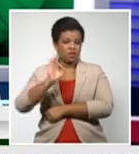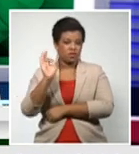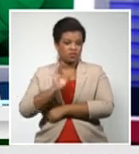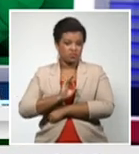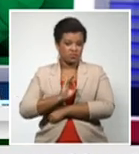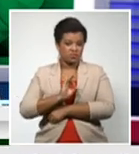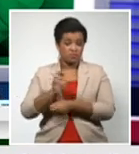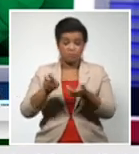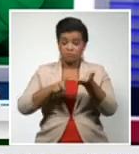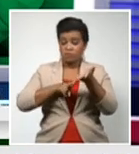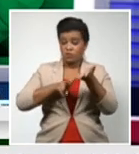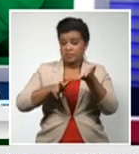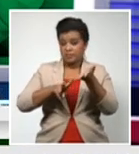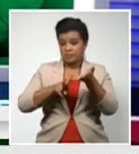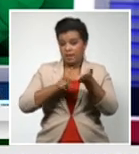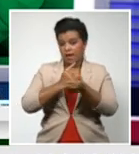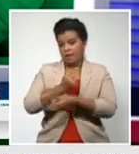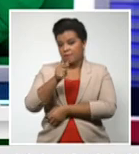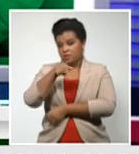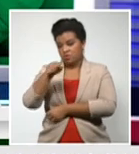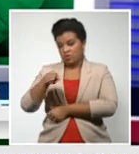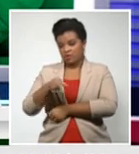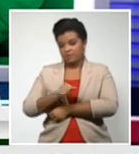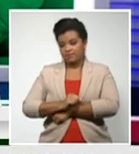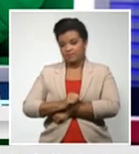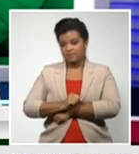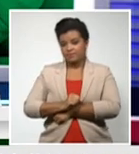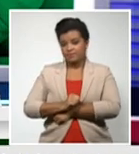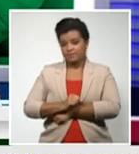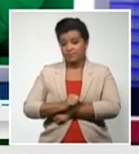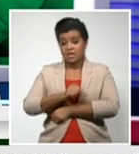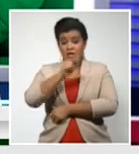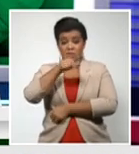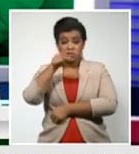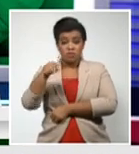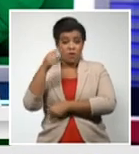de donde son. Y importados